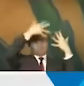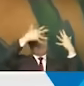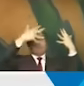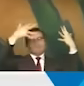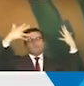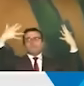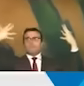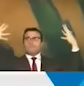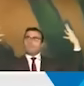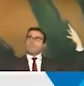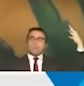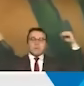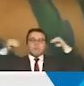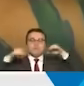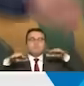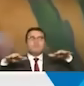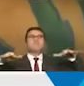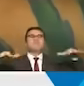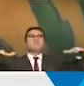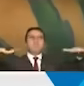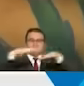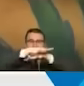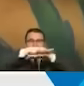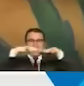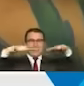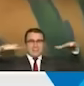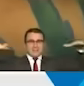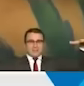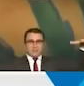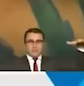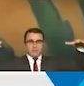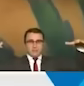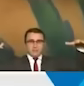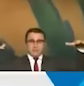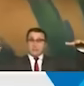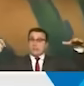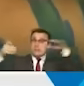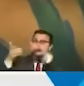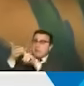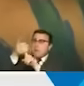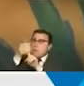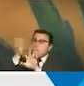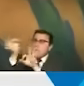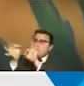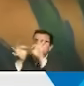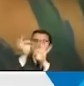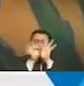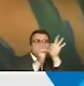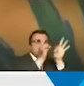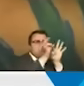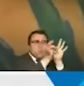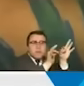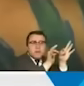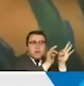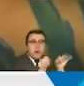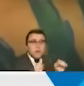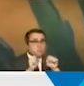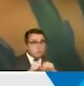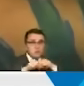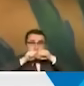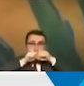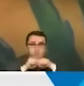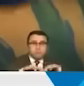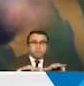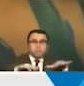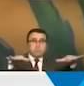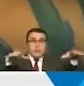tendiendo porque al final no es sino un filamento que hay que proteger que hay que cuidar se puede extender a través